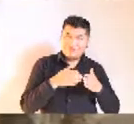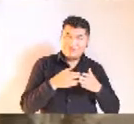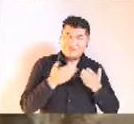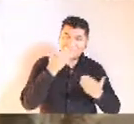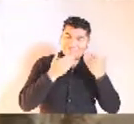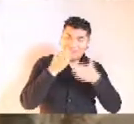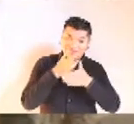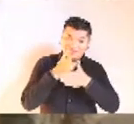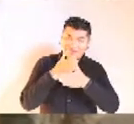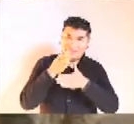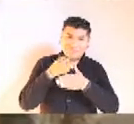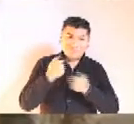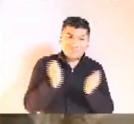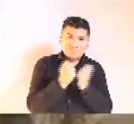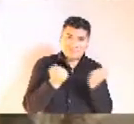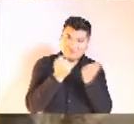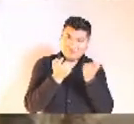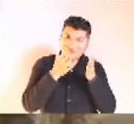con ellos.